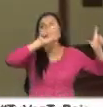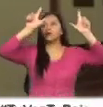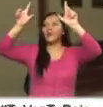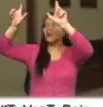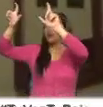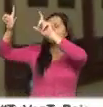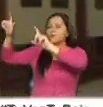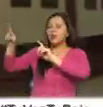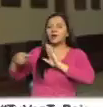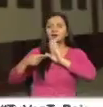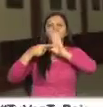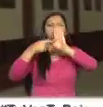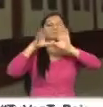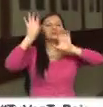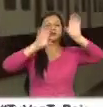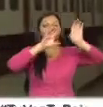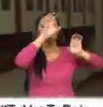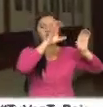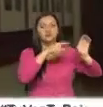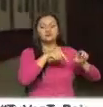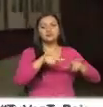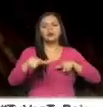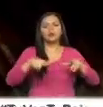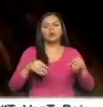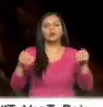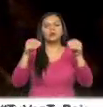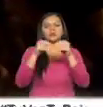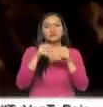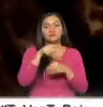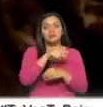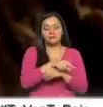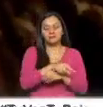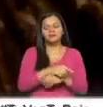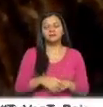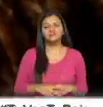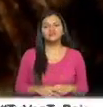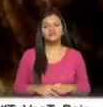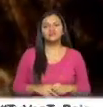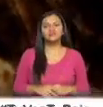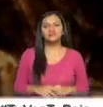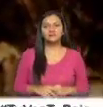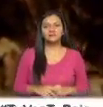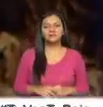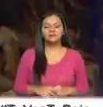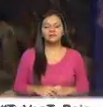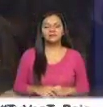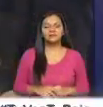experiencia vivida en el lugar por este prestigioso fotógrafo.